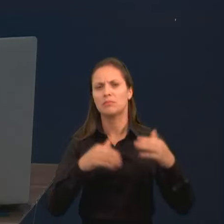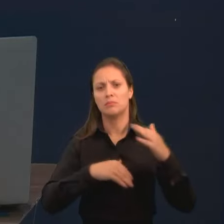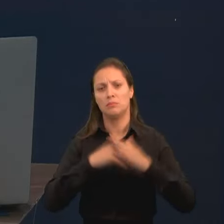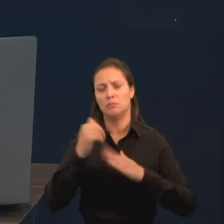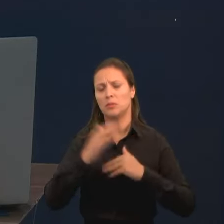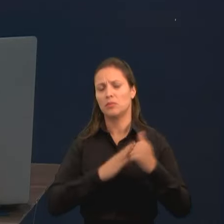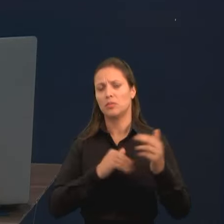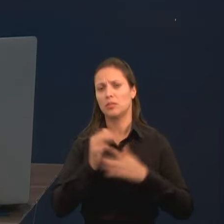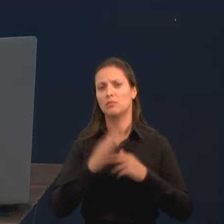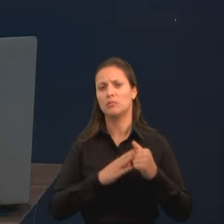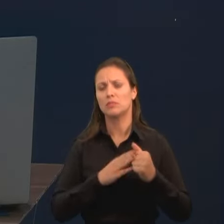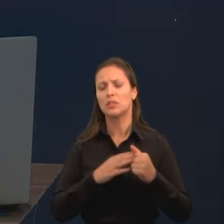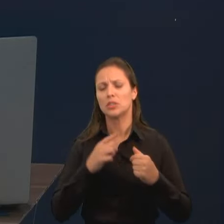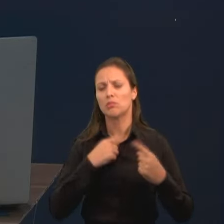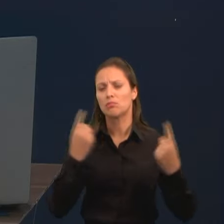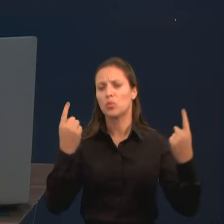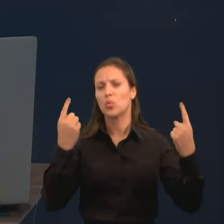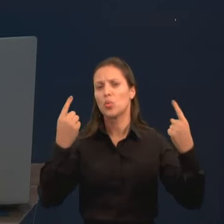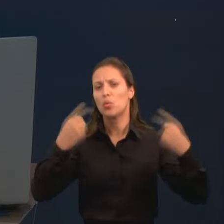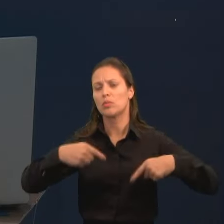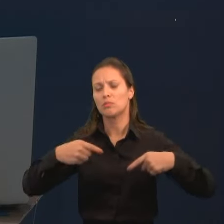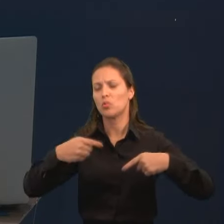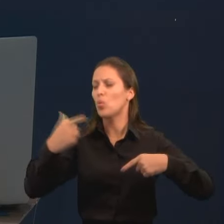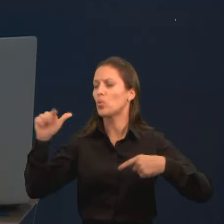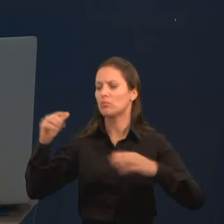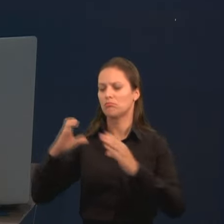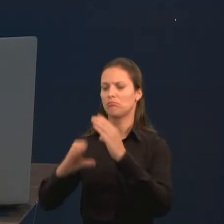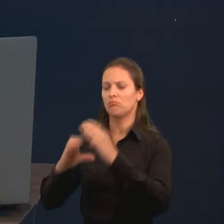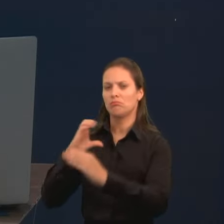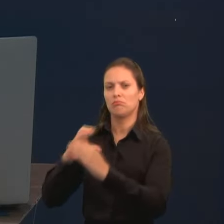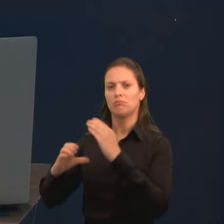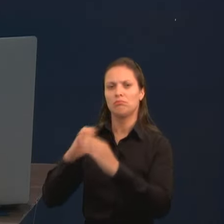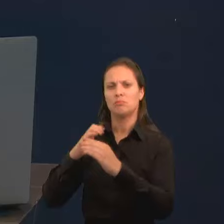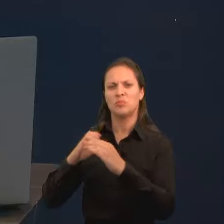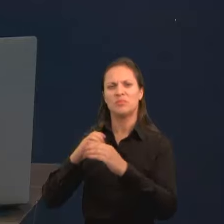teníamos los medios profesionales compitiendo con nuevos